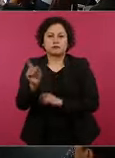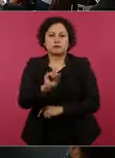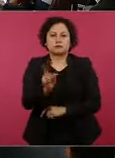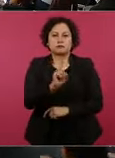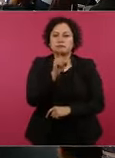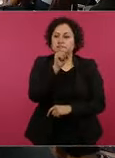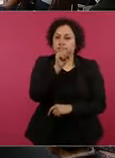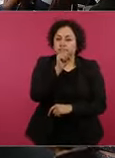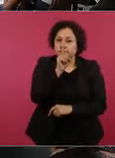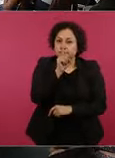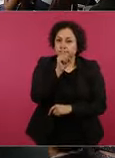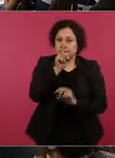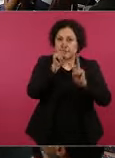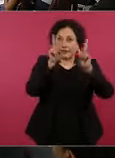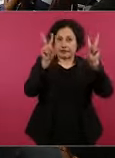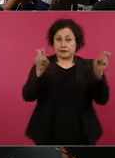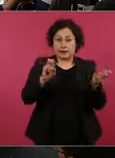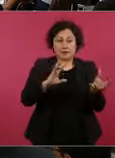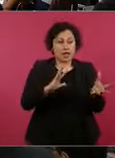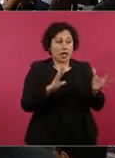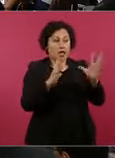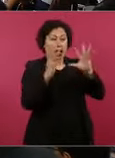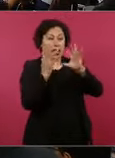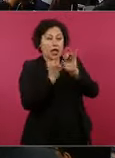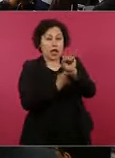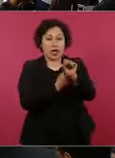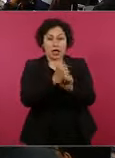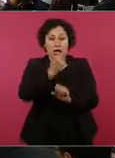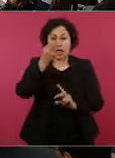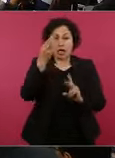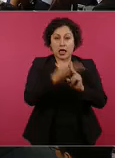que tuviera que ver con violencia.